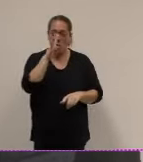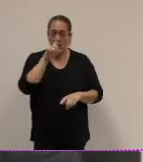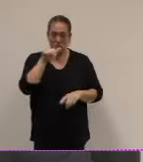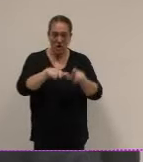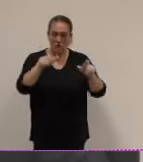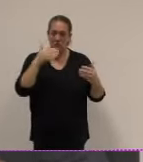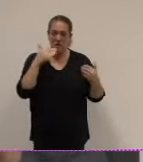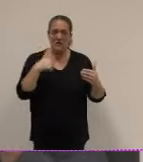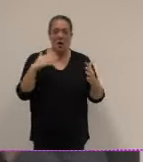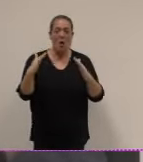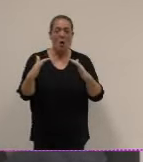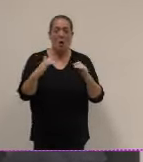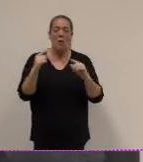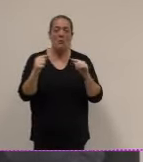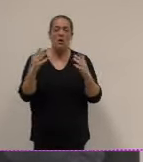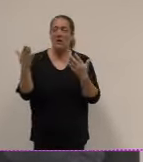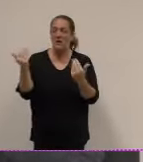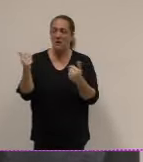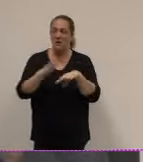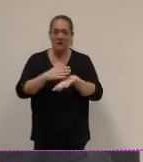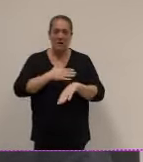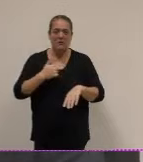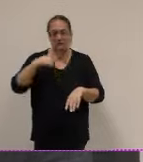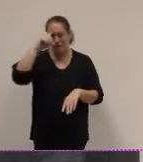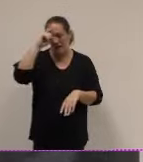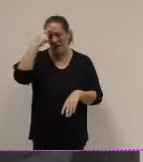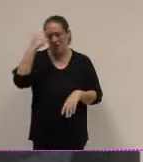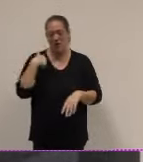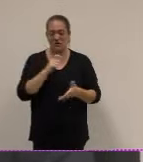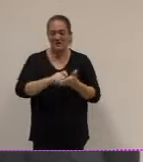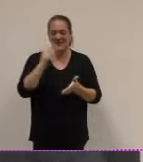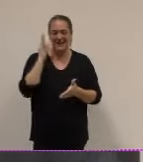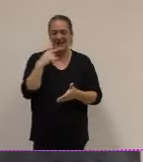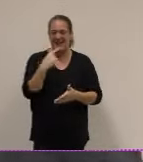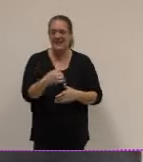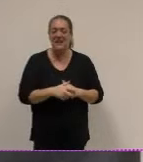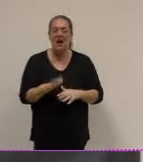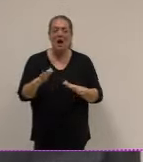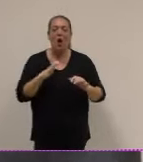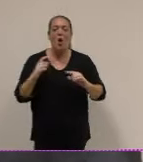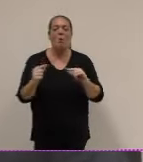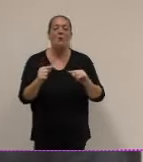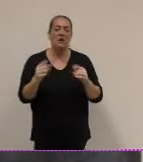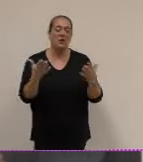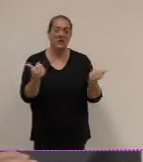mí es un pleno de despedida, así que me lo llevo de recuerdo, como decía la secretaria ahora. Es un pleno de